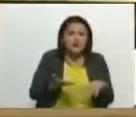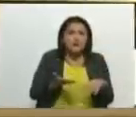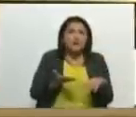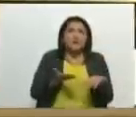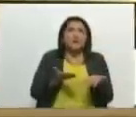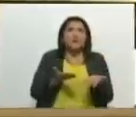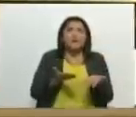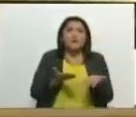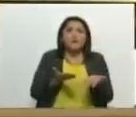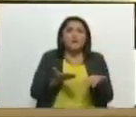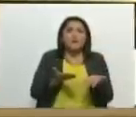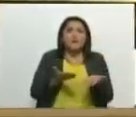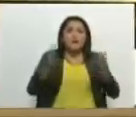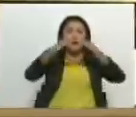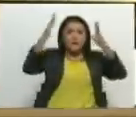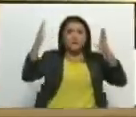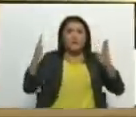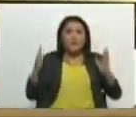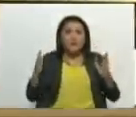de una casa